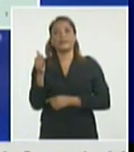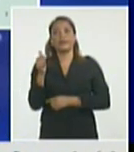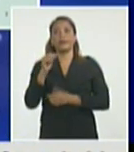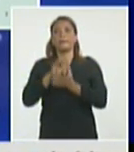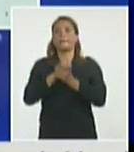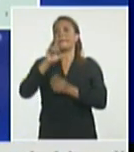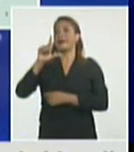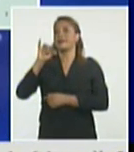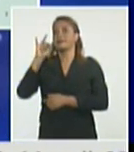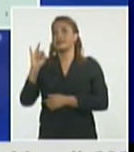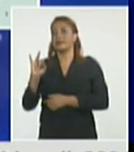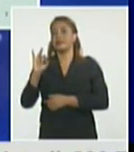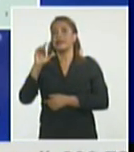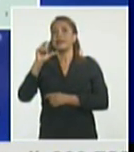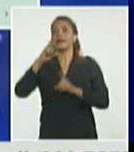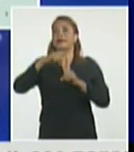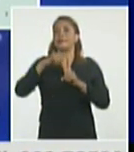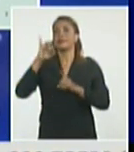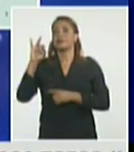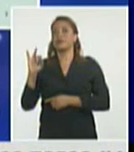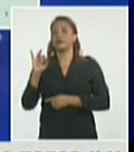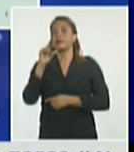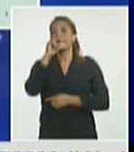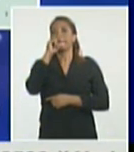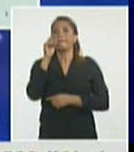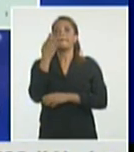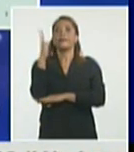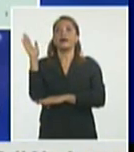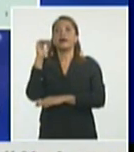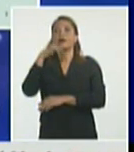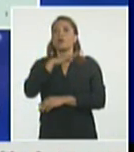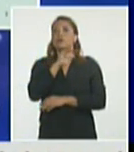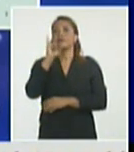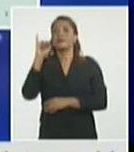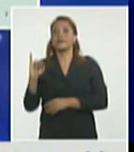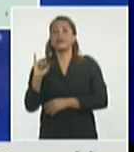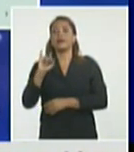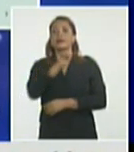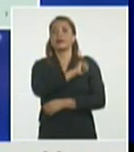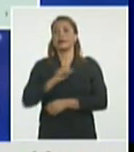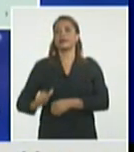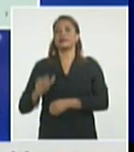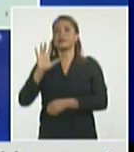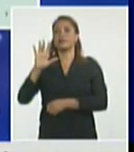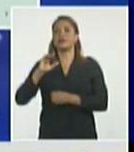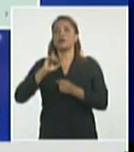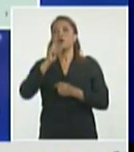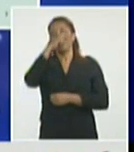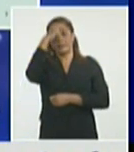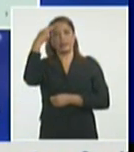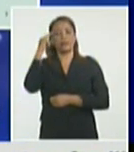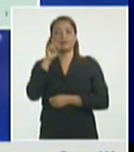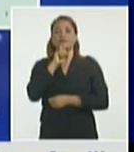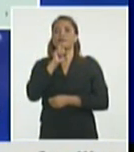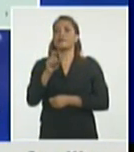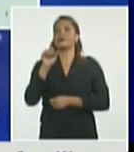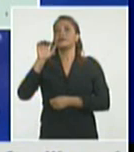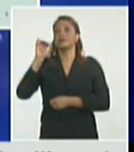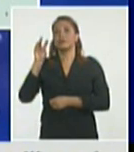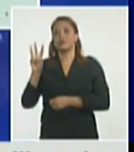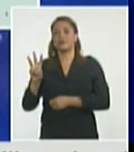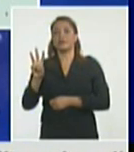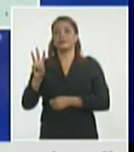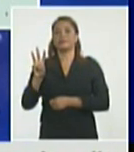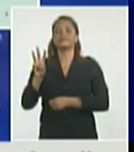en Mariel y Caimito 7, en Bayahonda 6, en Alquízar 5 y en San Antonio de los Baños 3